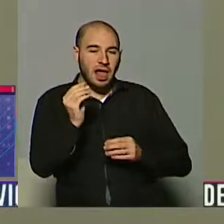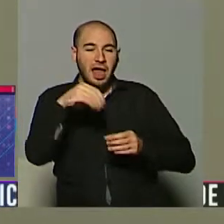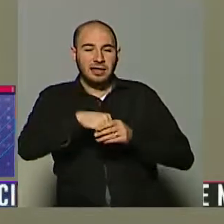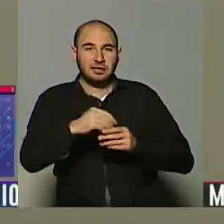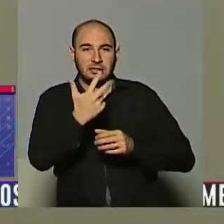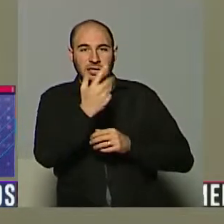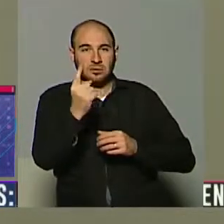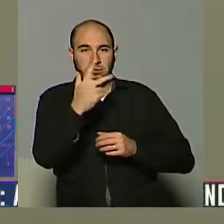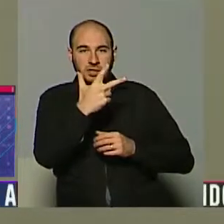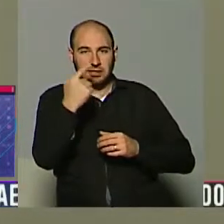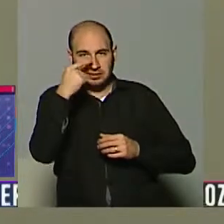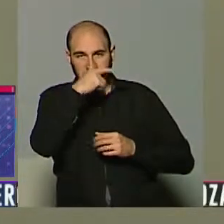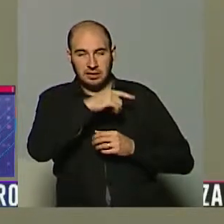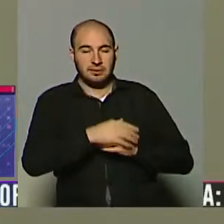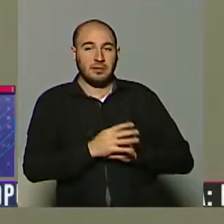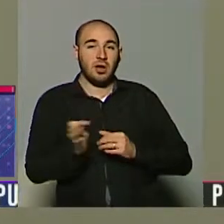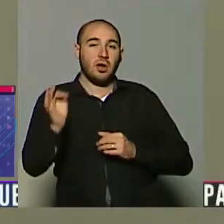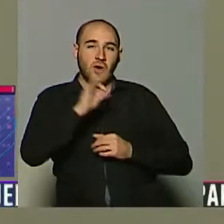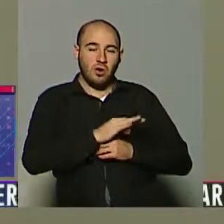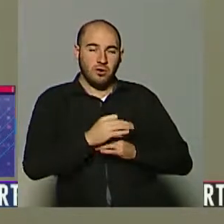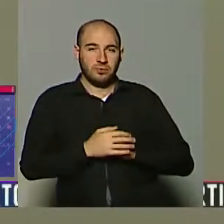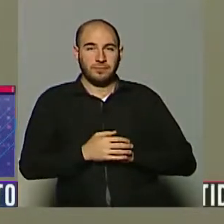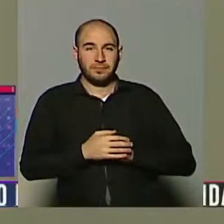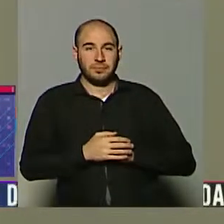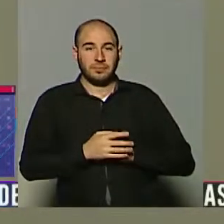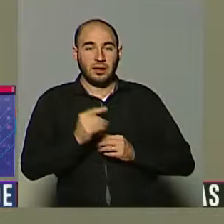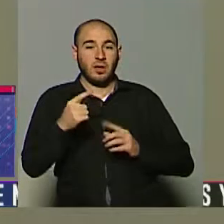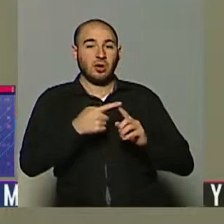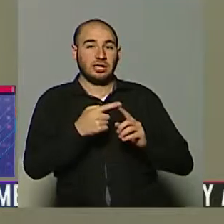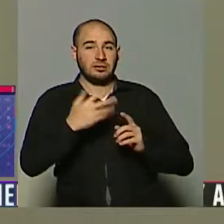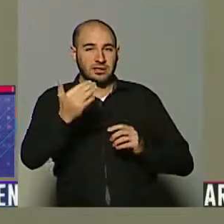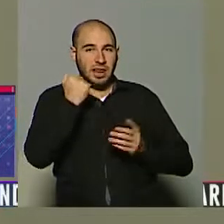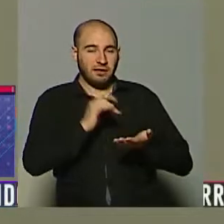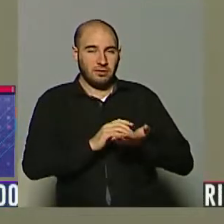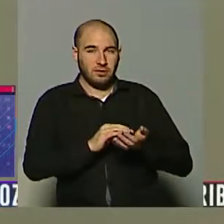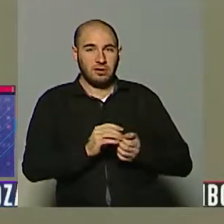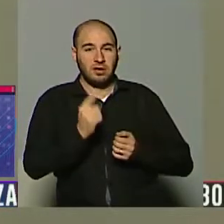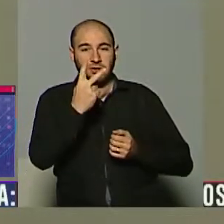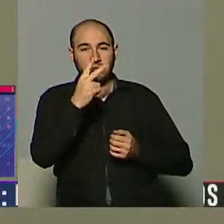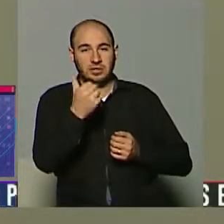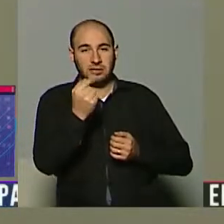es 3137. Y si no, también se puede hacer con un contacto por celular, que es